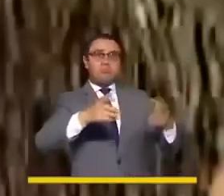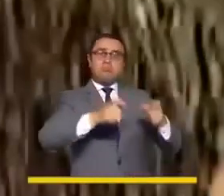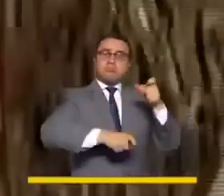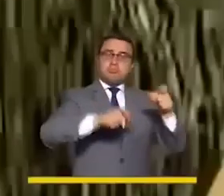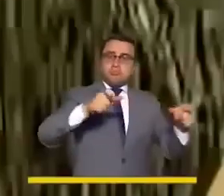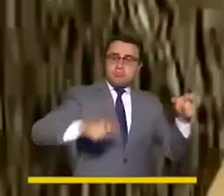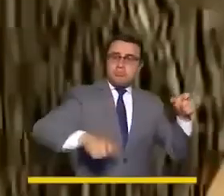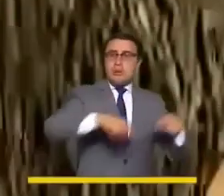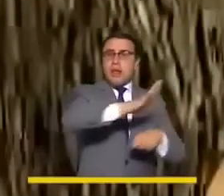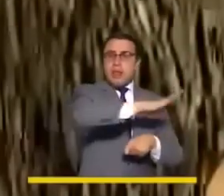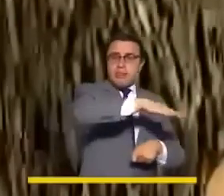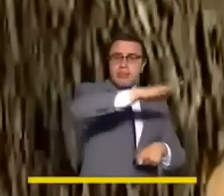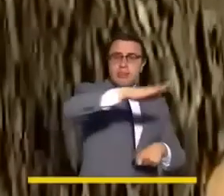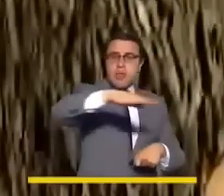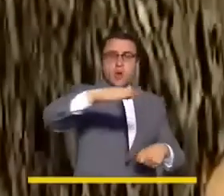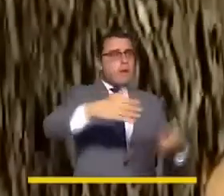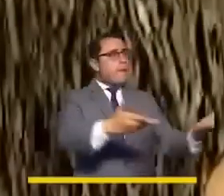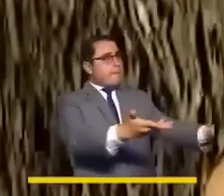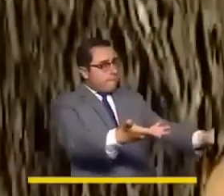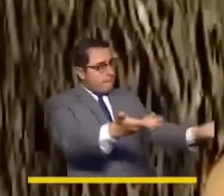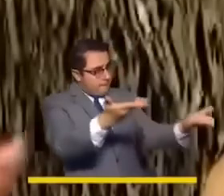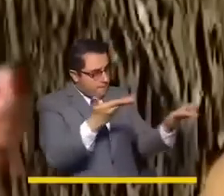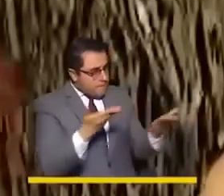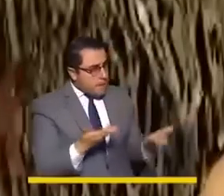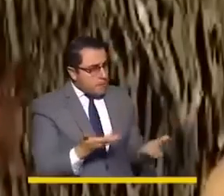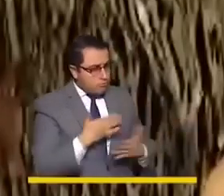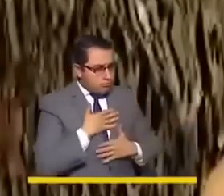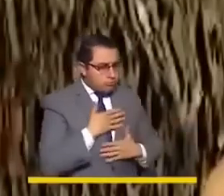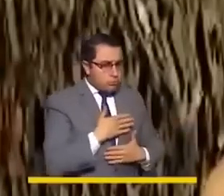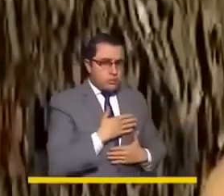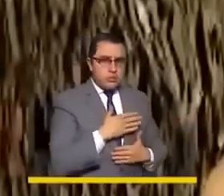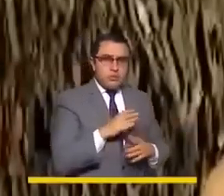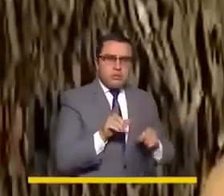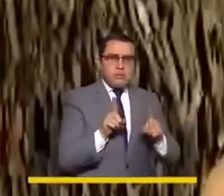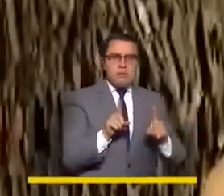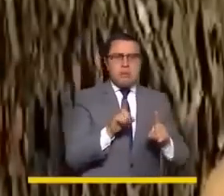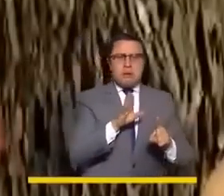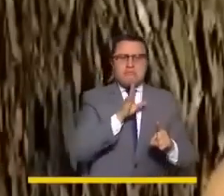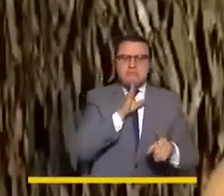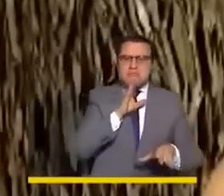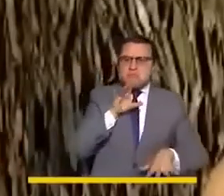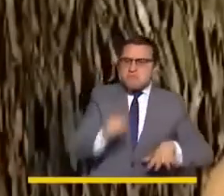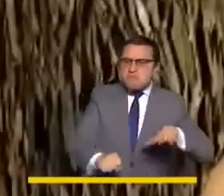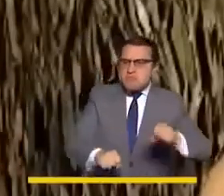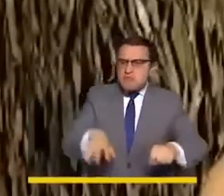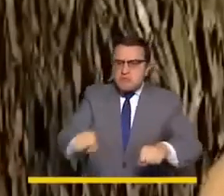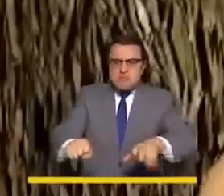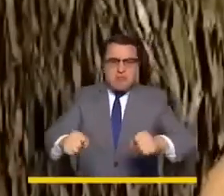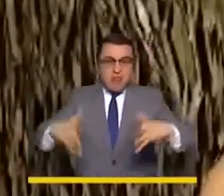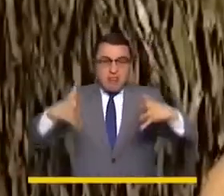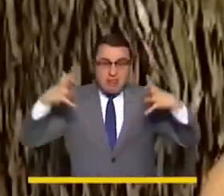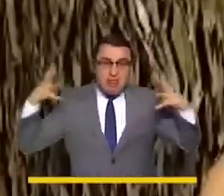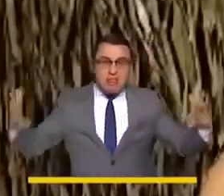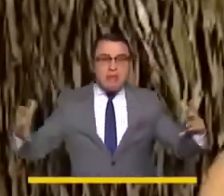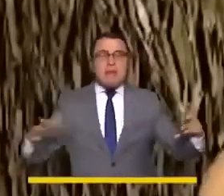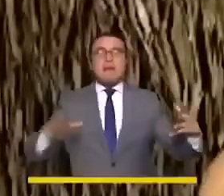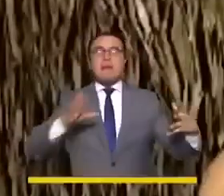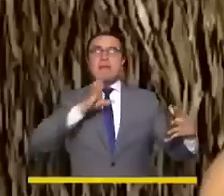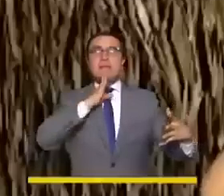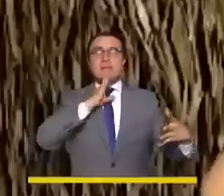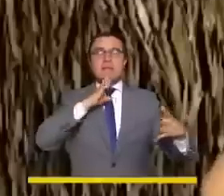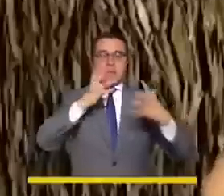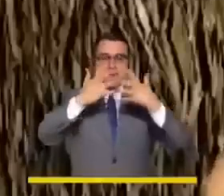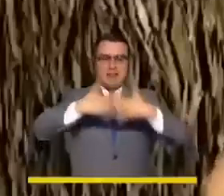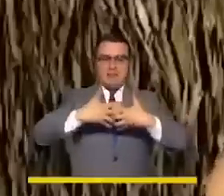ciudadana del pueblo antioqueño, fueron ocupadas por un gran capital que se